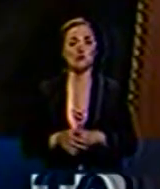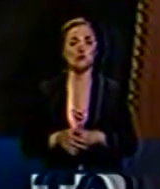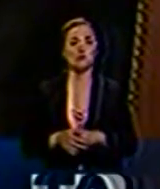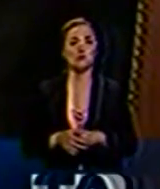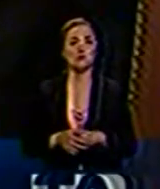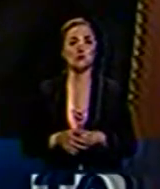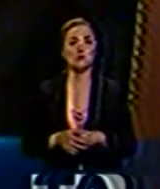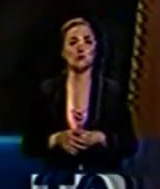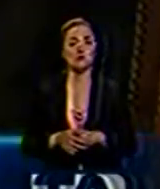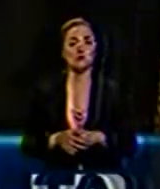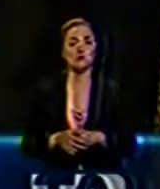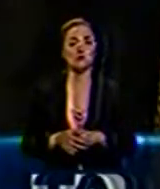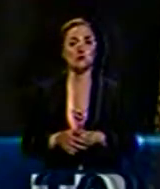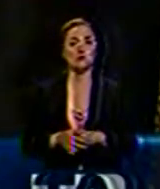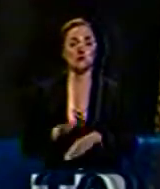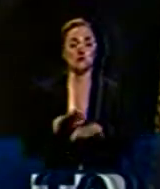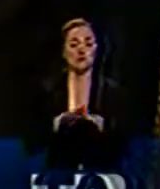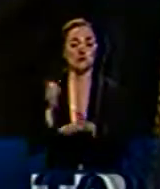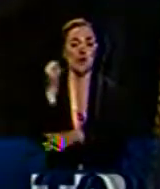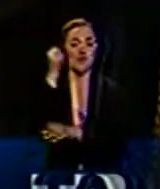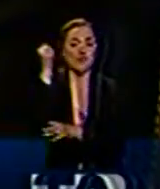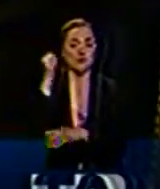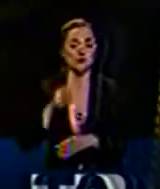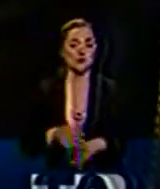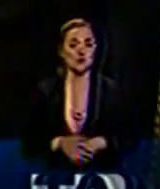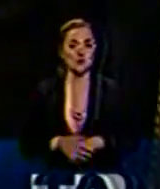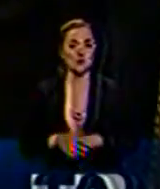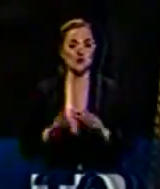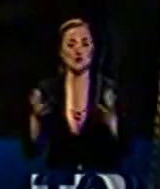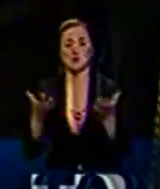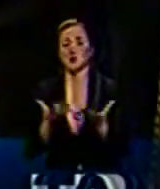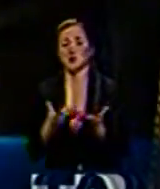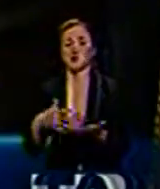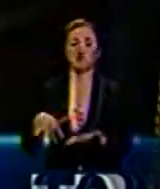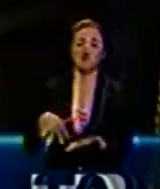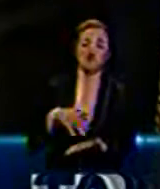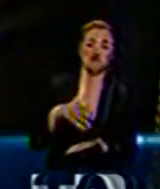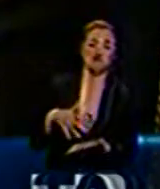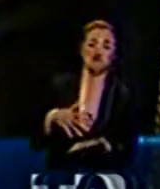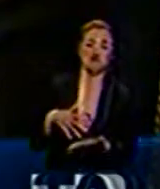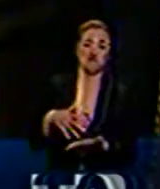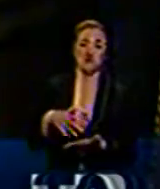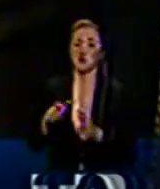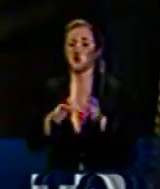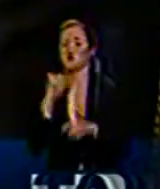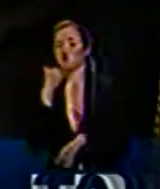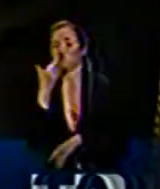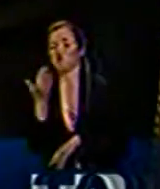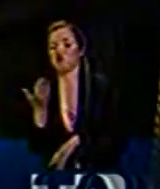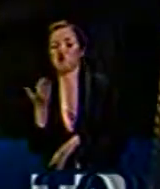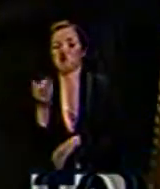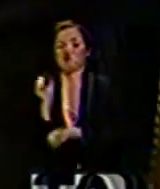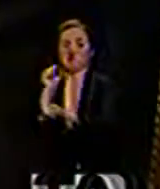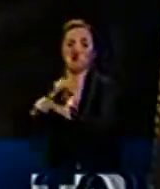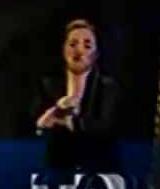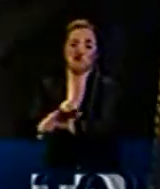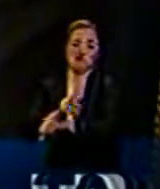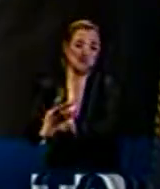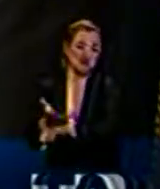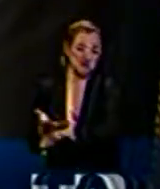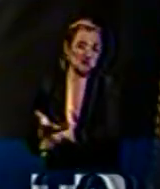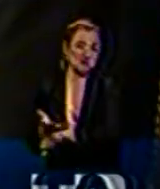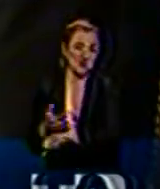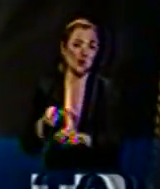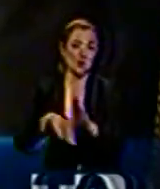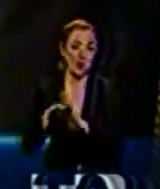en clave de derechos. En un momento del mundo en donde la incertidumbre, la indiferencia y el rechazo